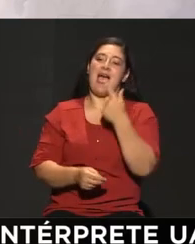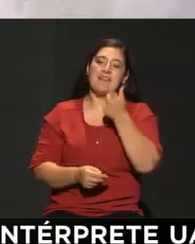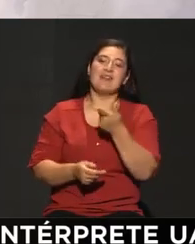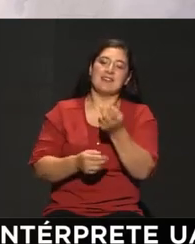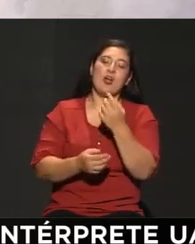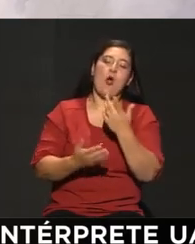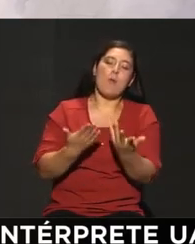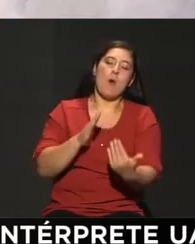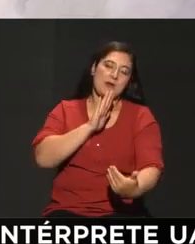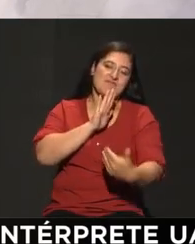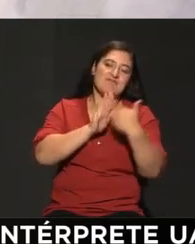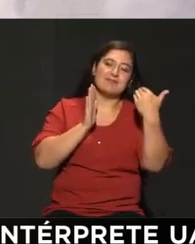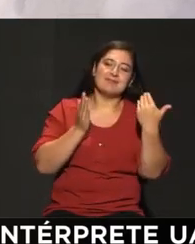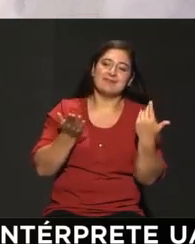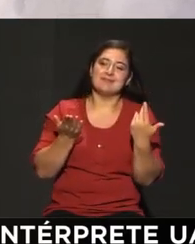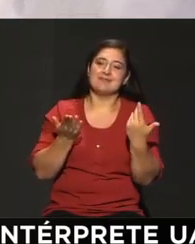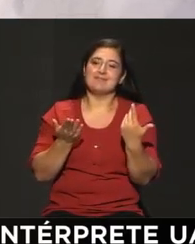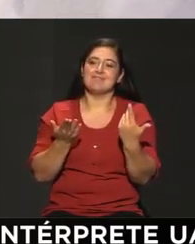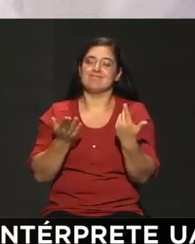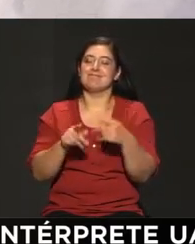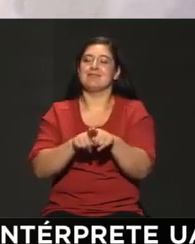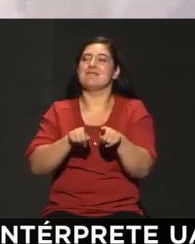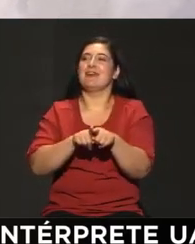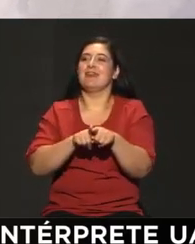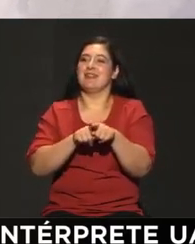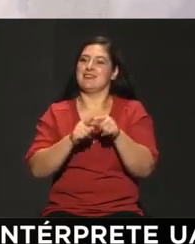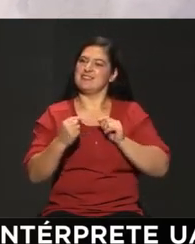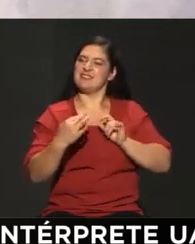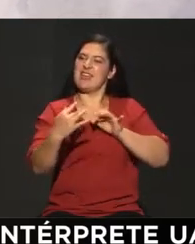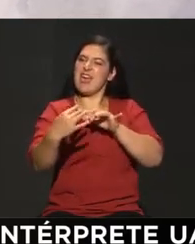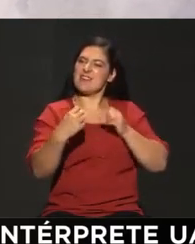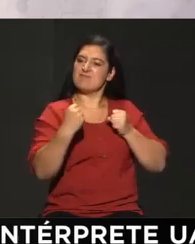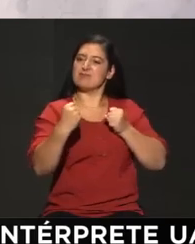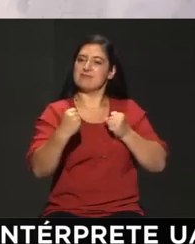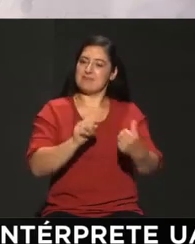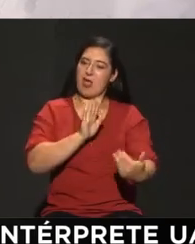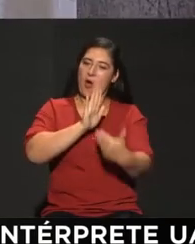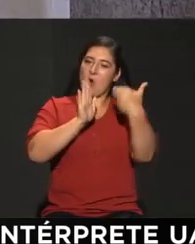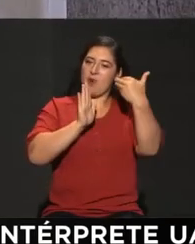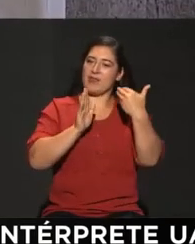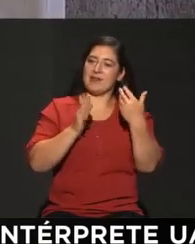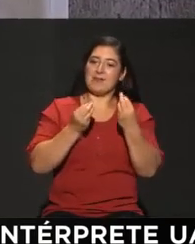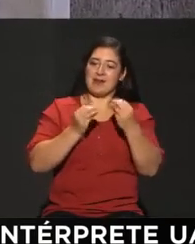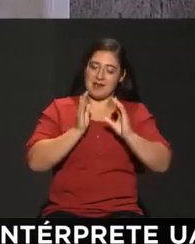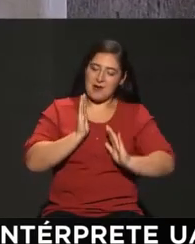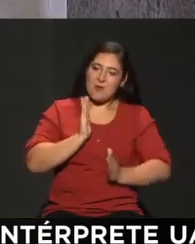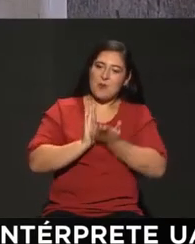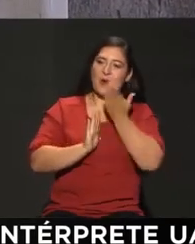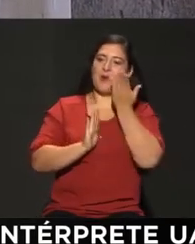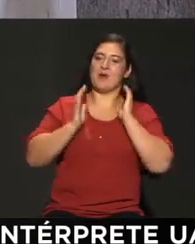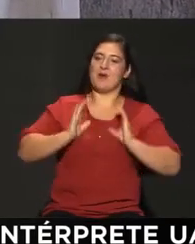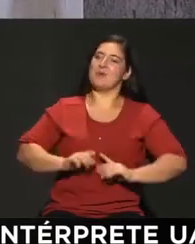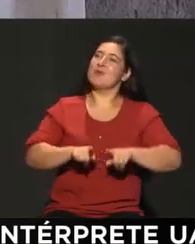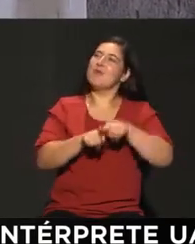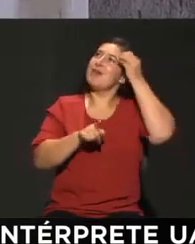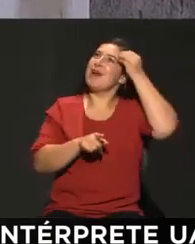nuestra situación. Vamos a proponer una actitud de guerra, de ofensiva, pero para mejorar. Recordamos siempre que es como un